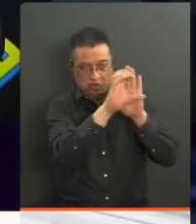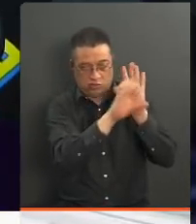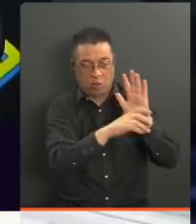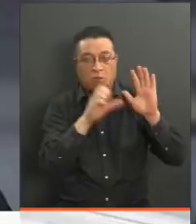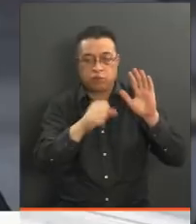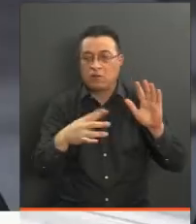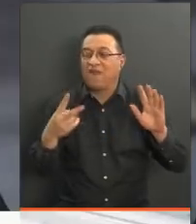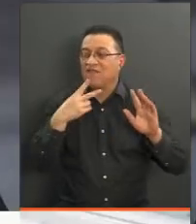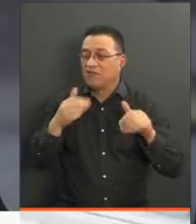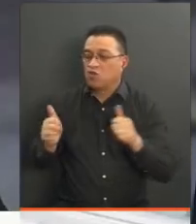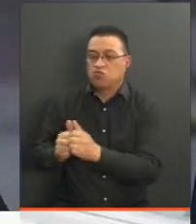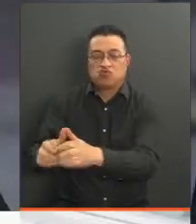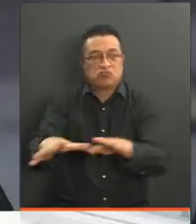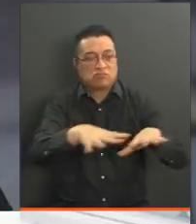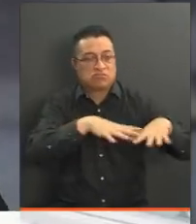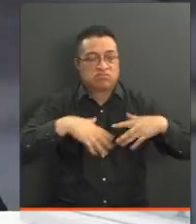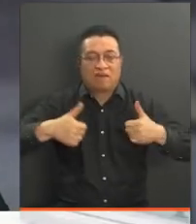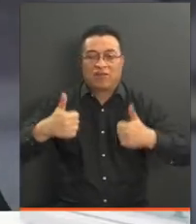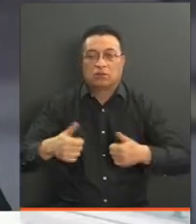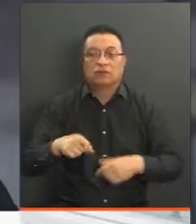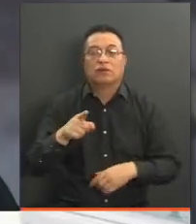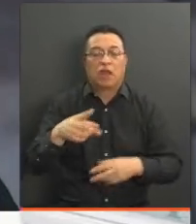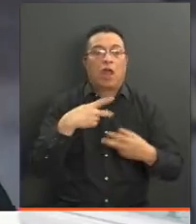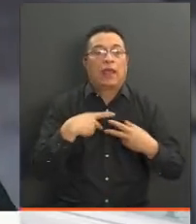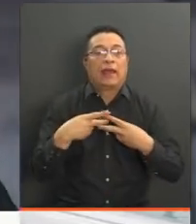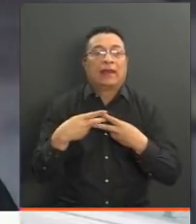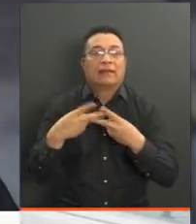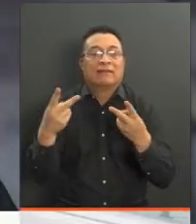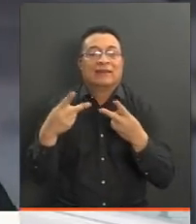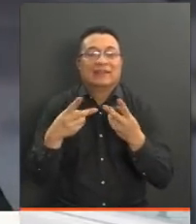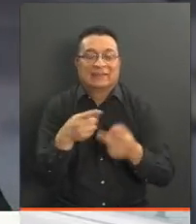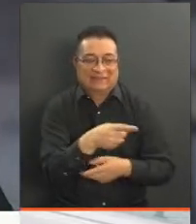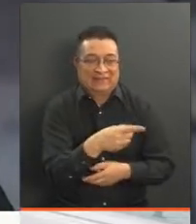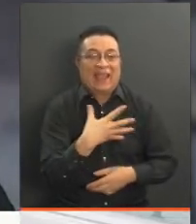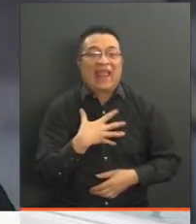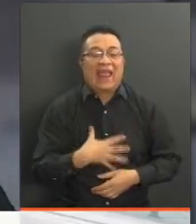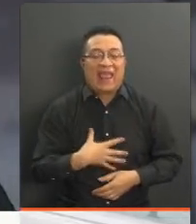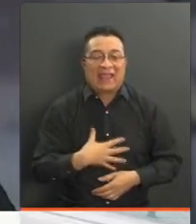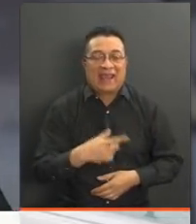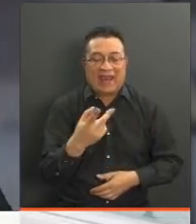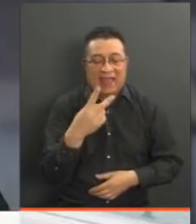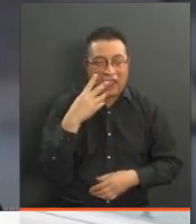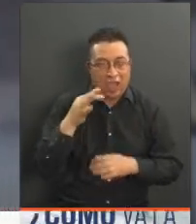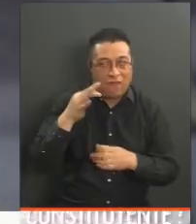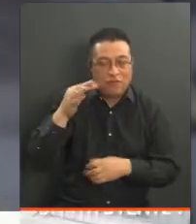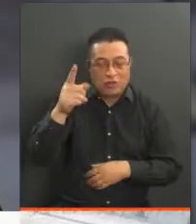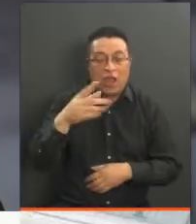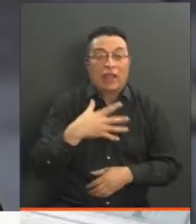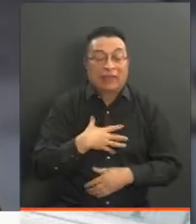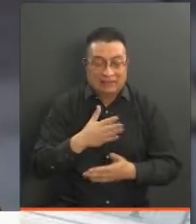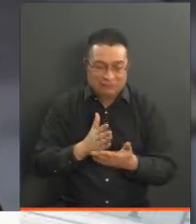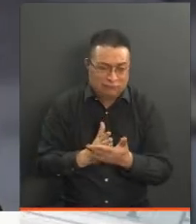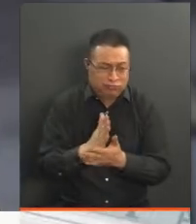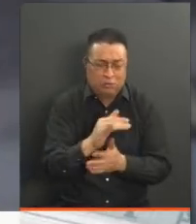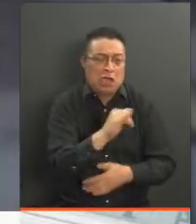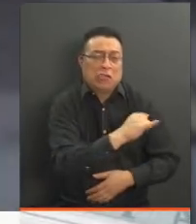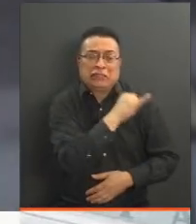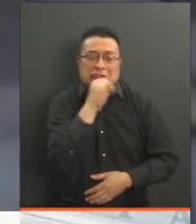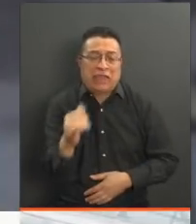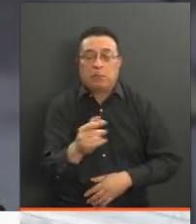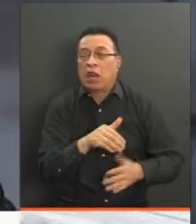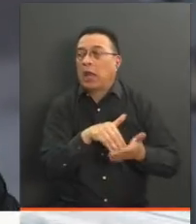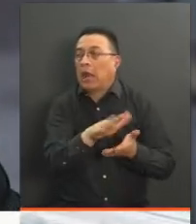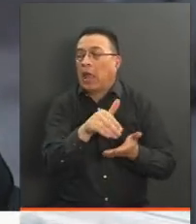juntos y juntas. Transmiten el deseo, la expectativa de alguien que desde el inicio de este proceso ha estado por el